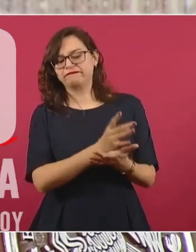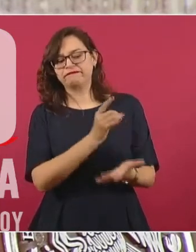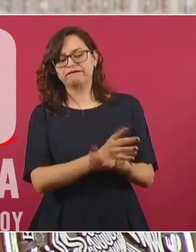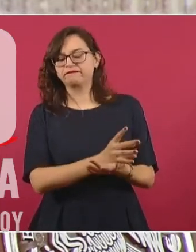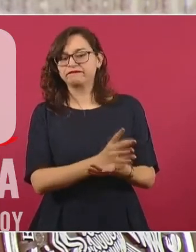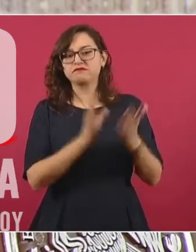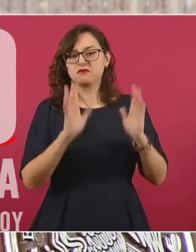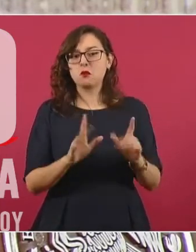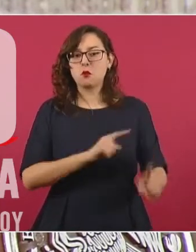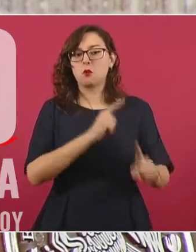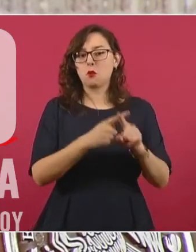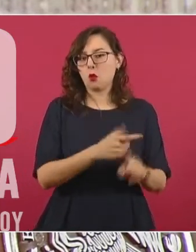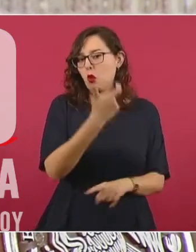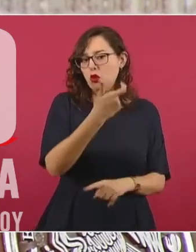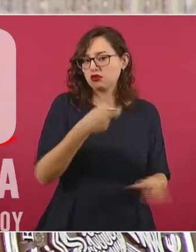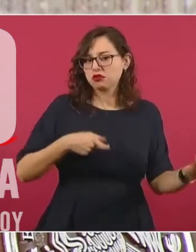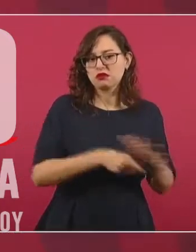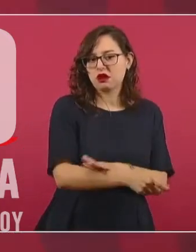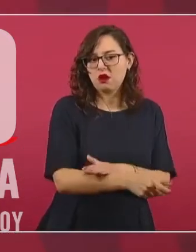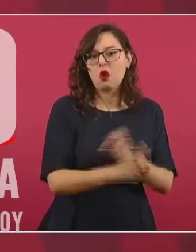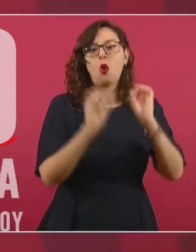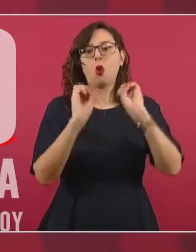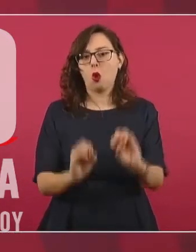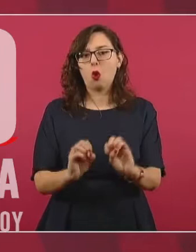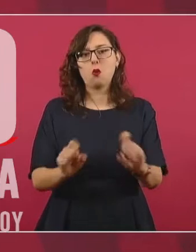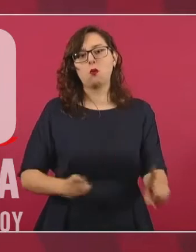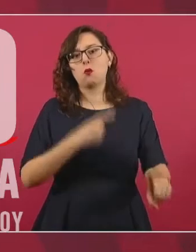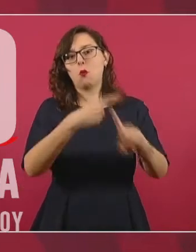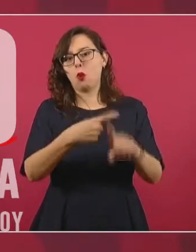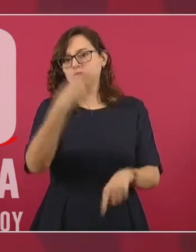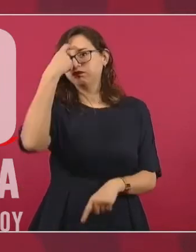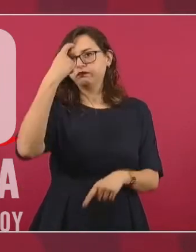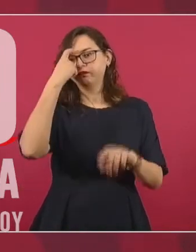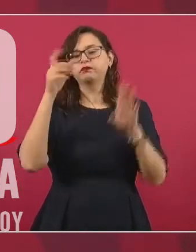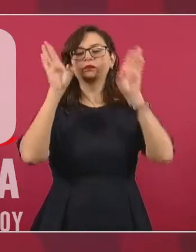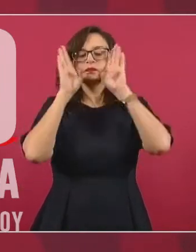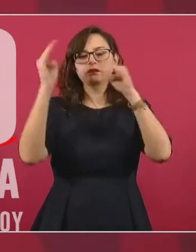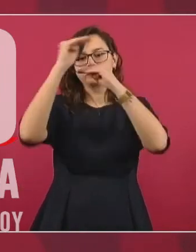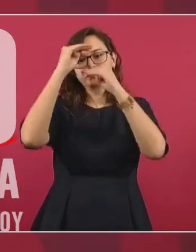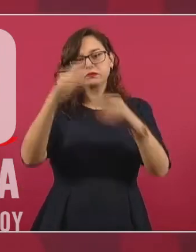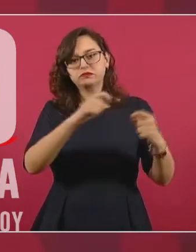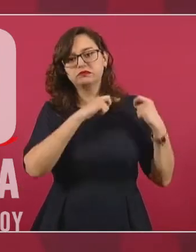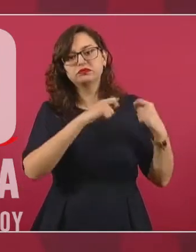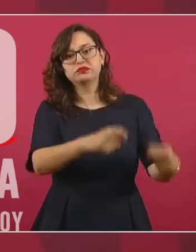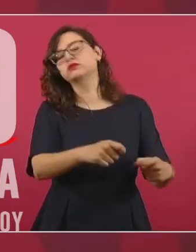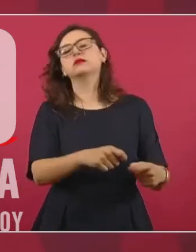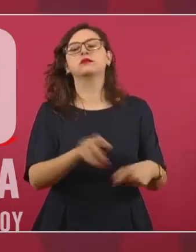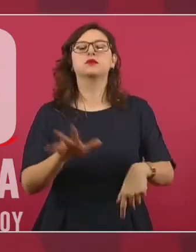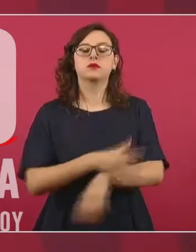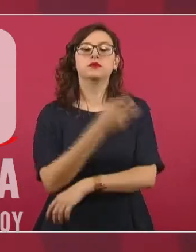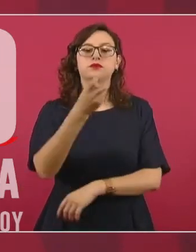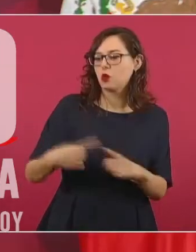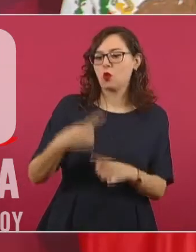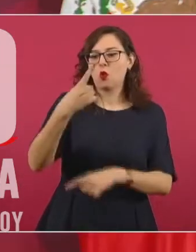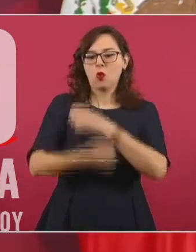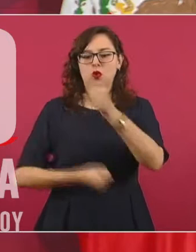económicas o por el pensamiento conservador, Entonces, por eso es muy importante que estemos cumpliendo un